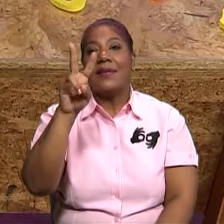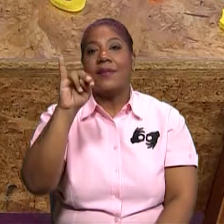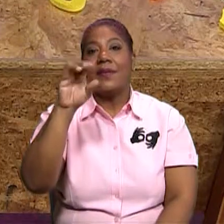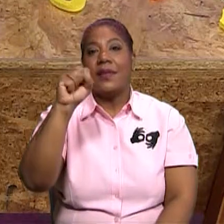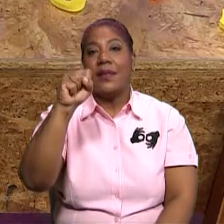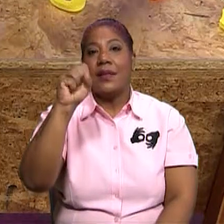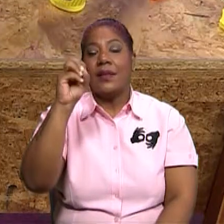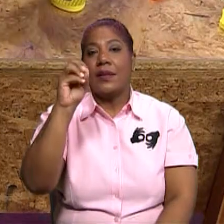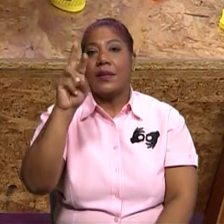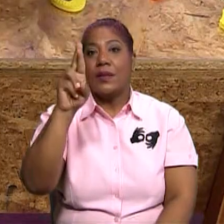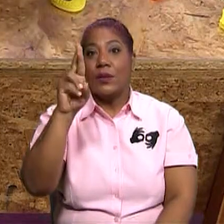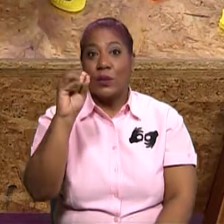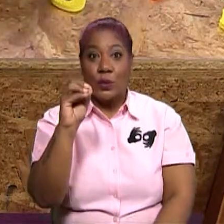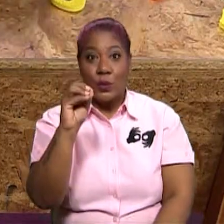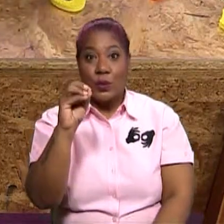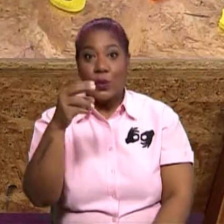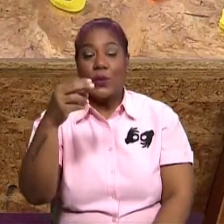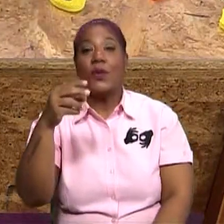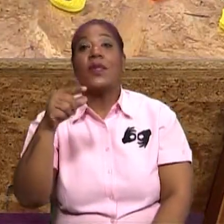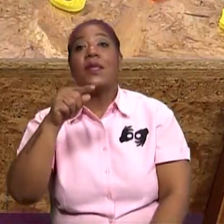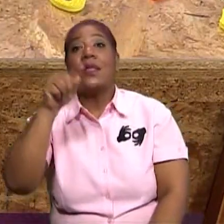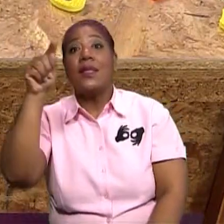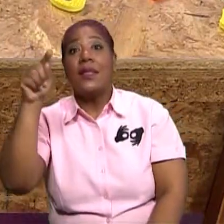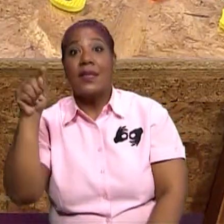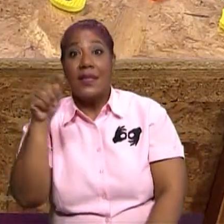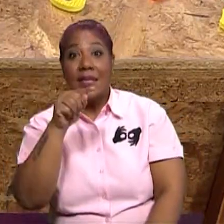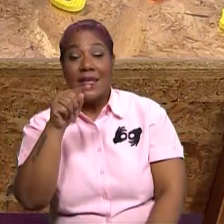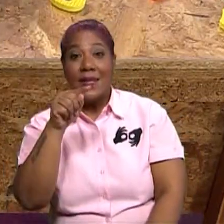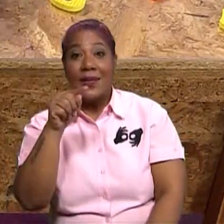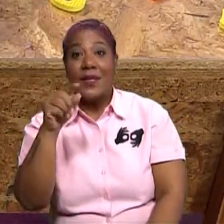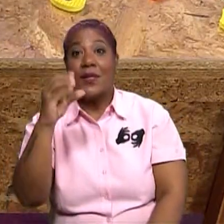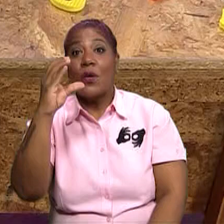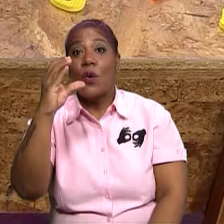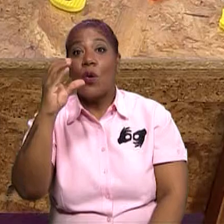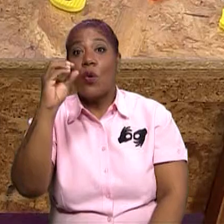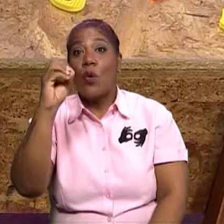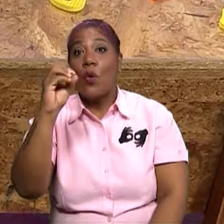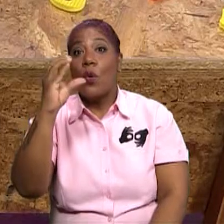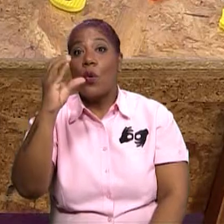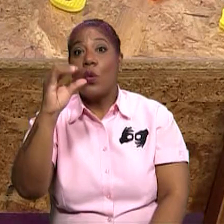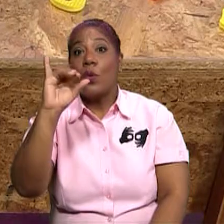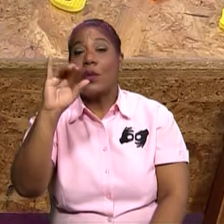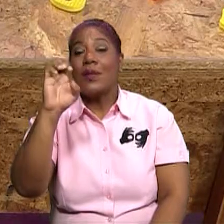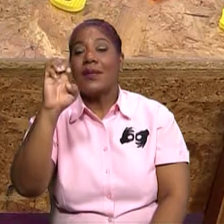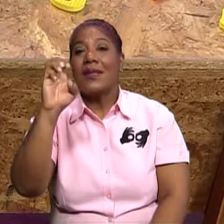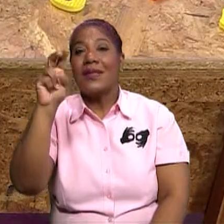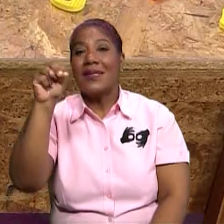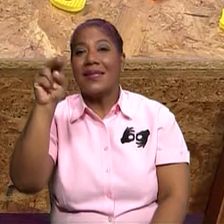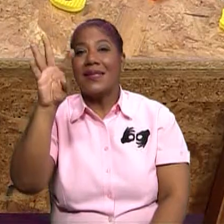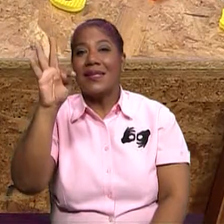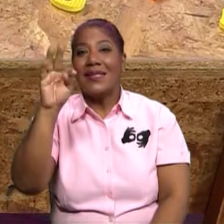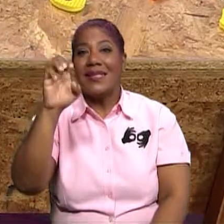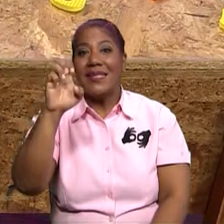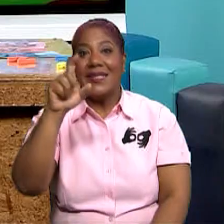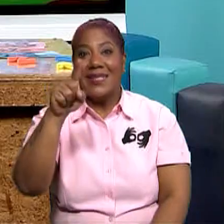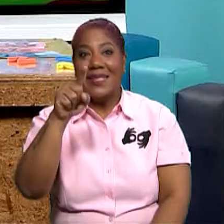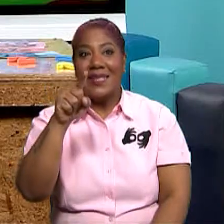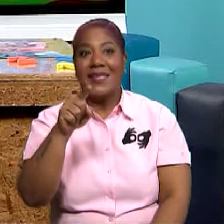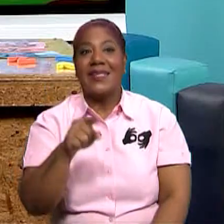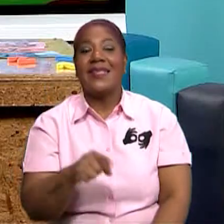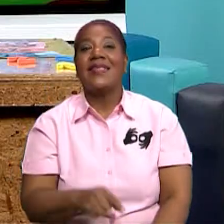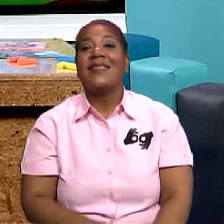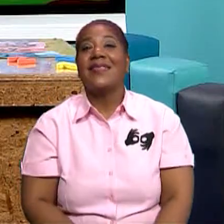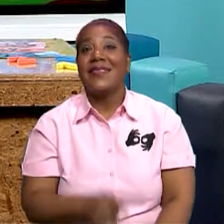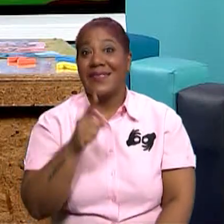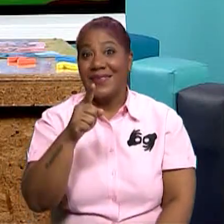esta otra forma que es un triángulo se llama cociente. Cuando usted va a trabajar usando esto, eso no se lo va a olvidar, así